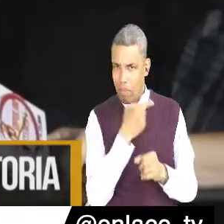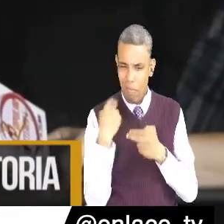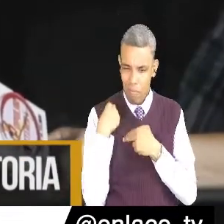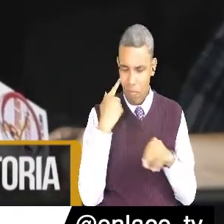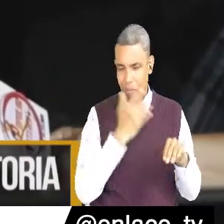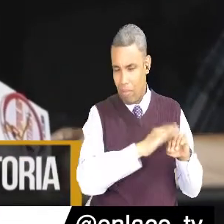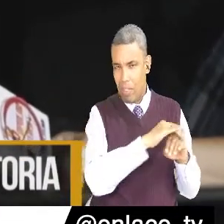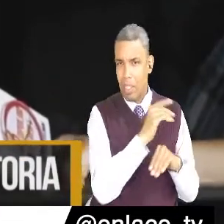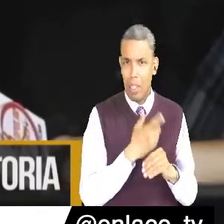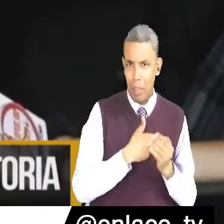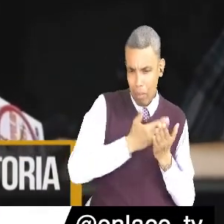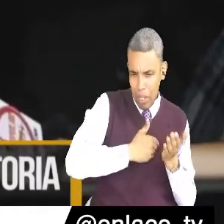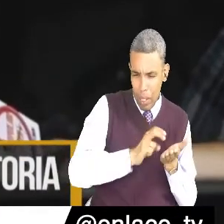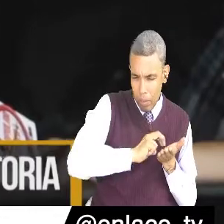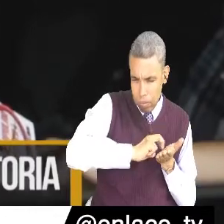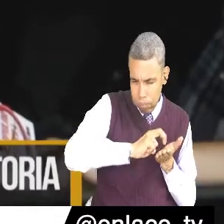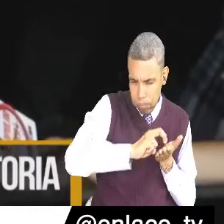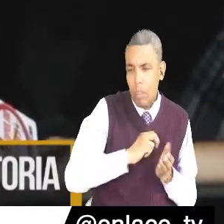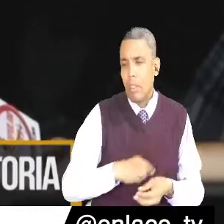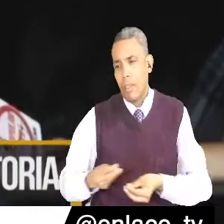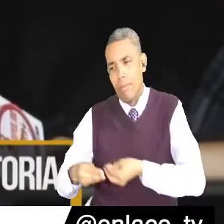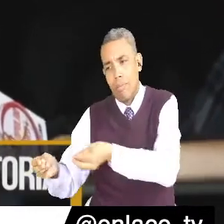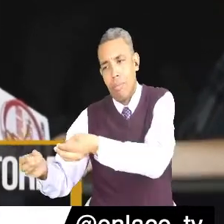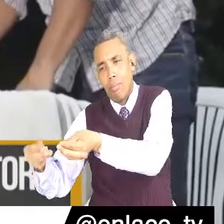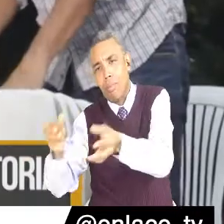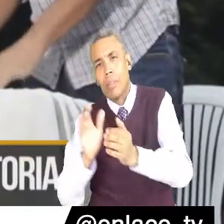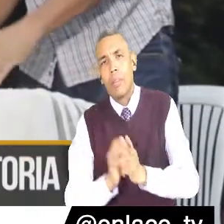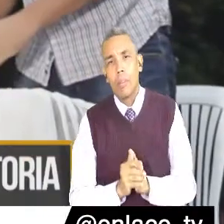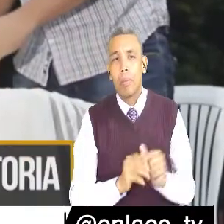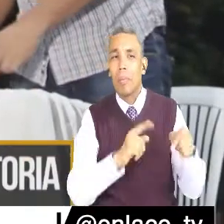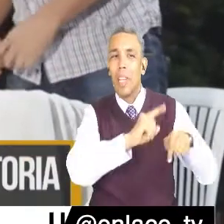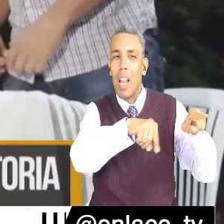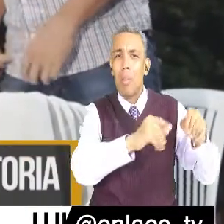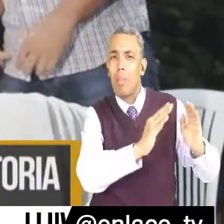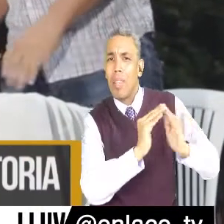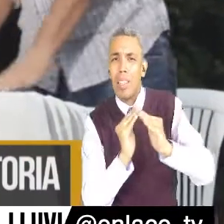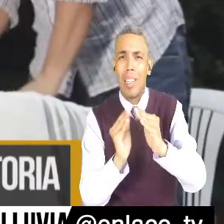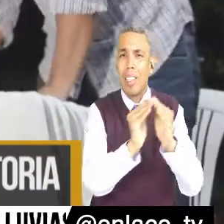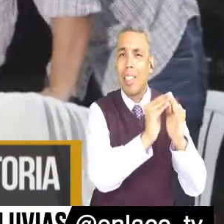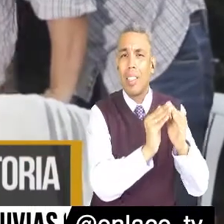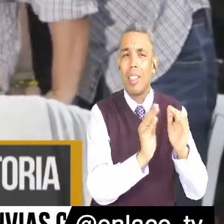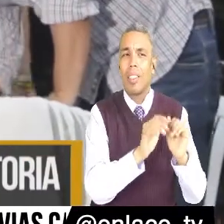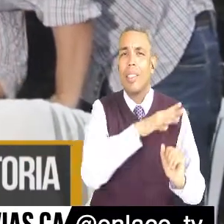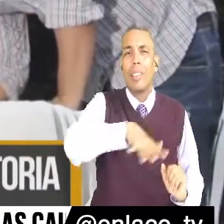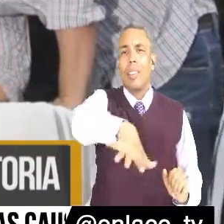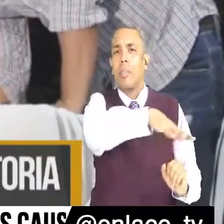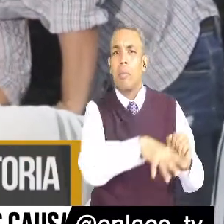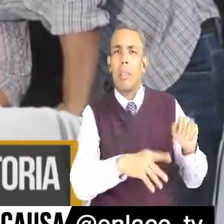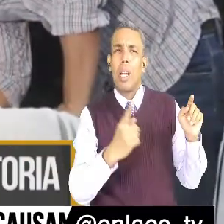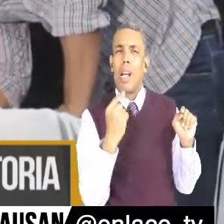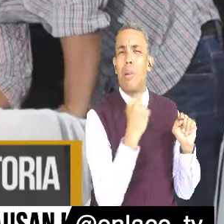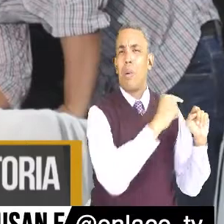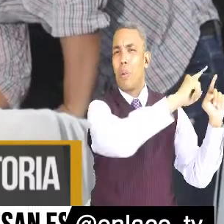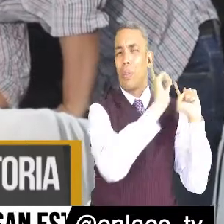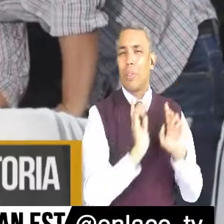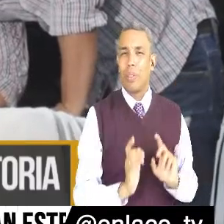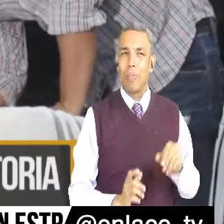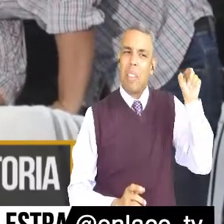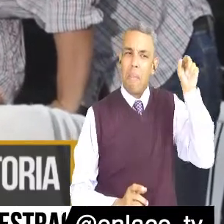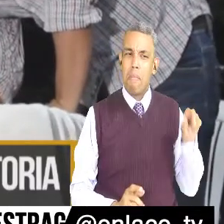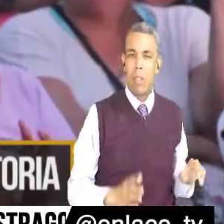a revisar con la CAS cuál es ese nivel. El mandatario local entregó de forma oficial 232 predios